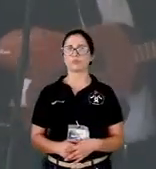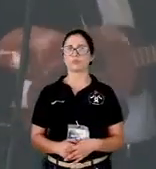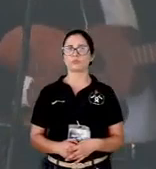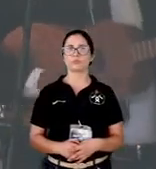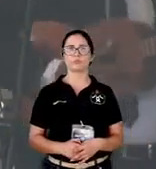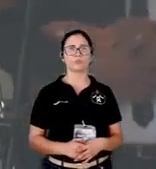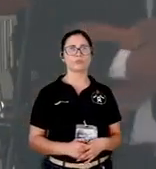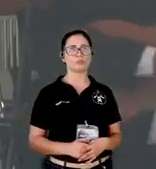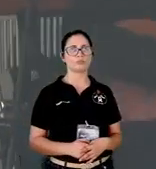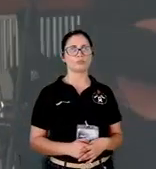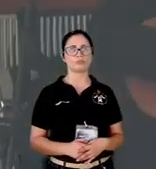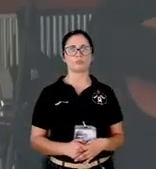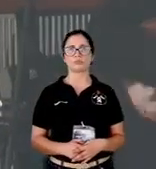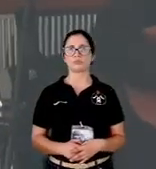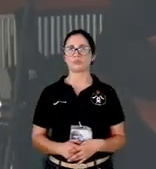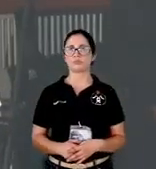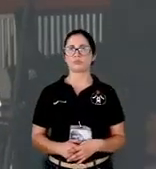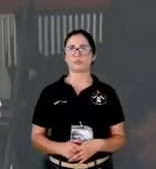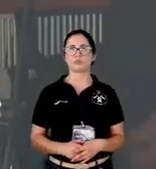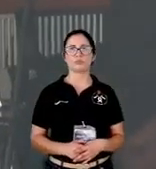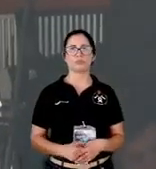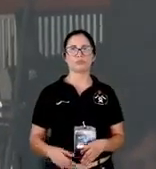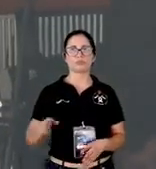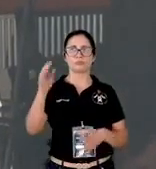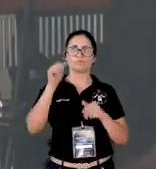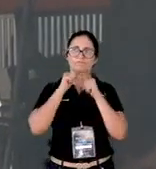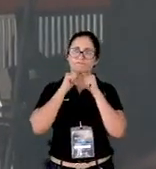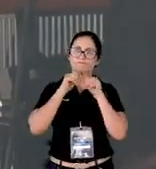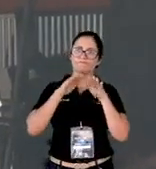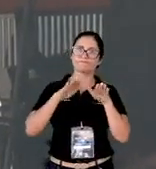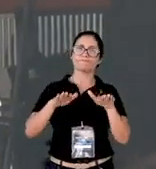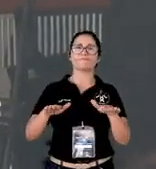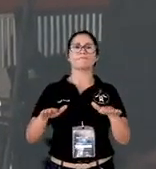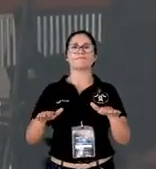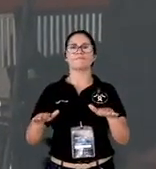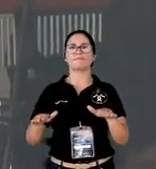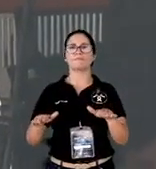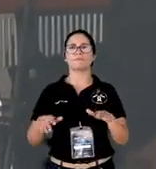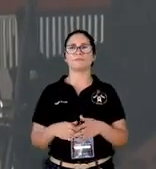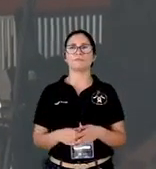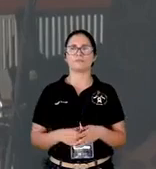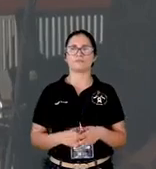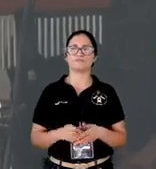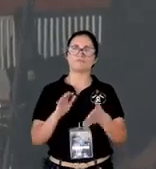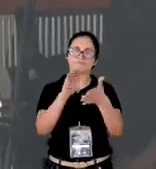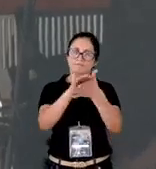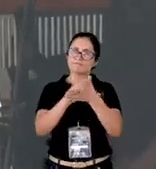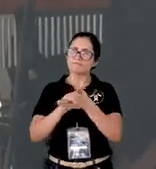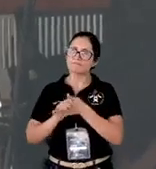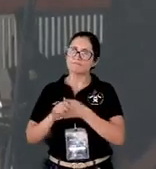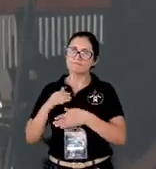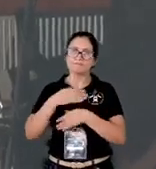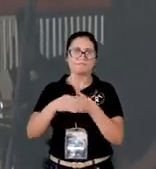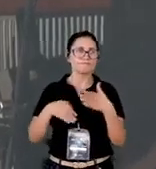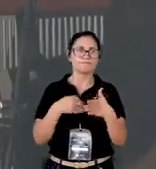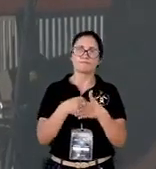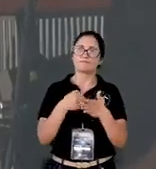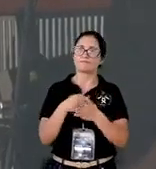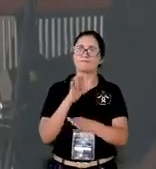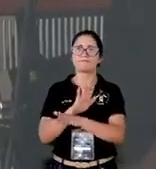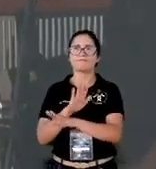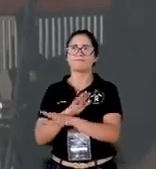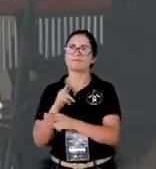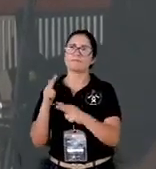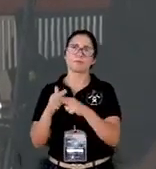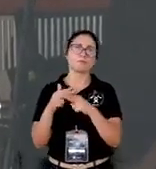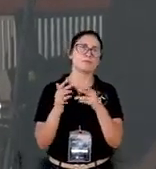Gloria a Dios. Dios los bendiga, hermanos. Un saludo especial para todos en esta tarde, en el nombre